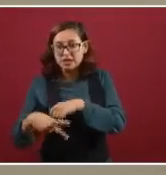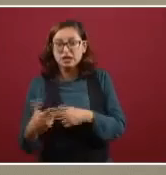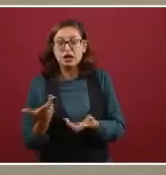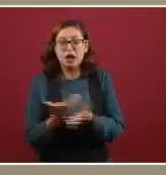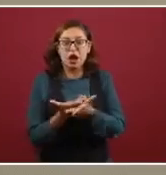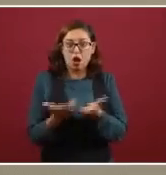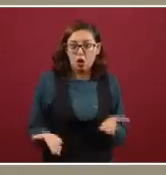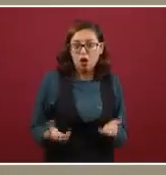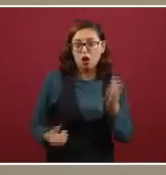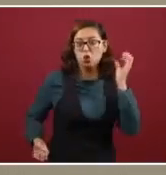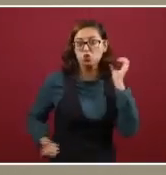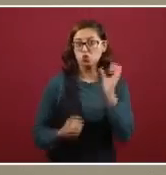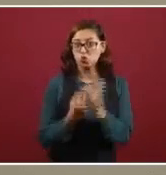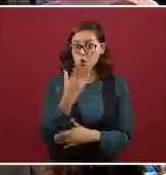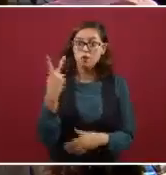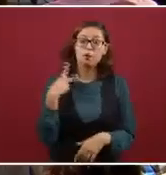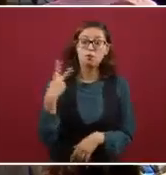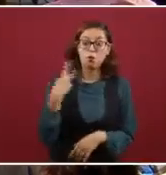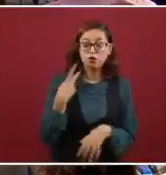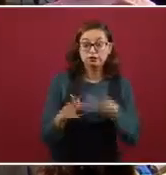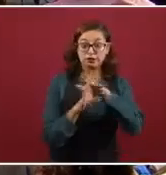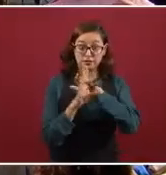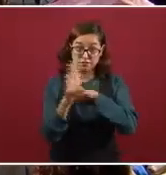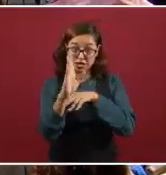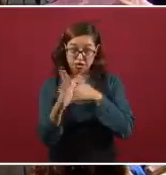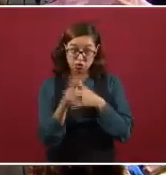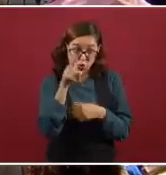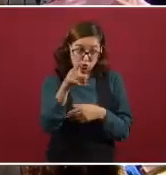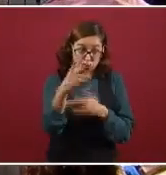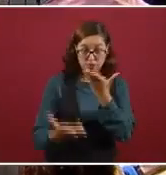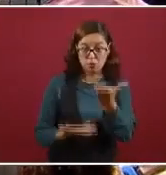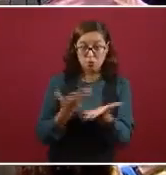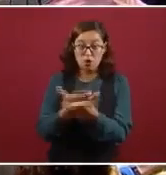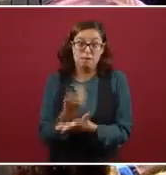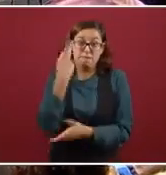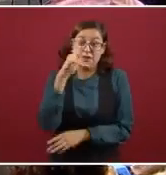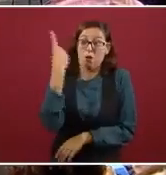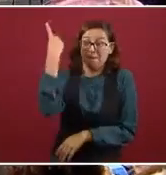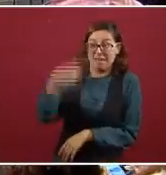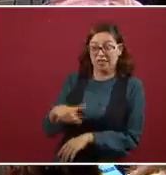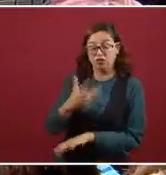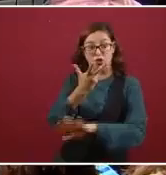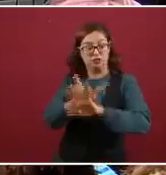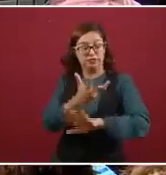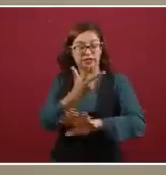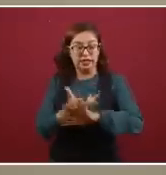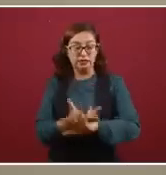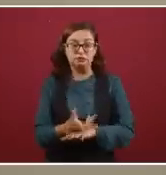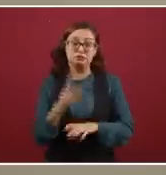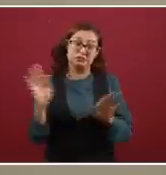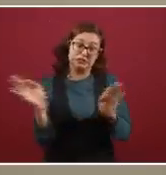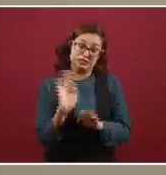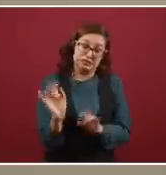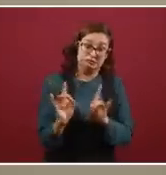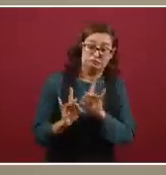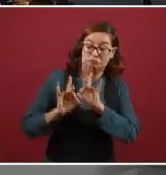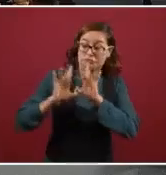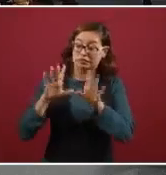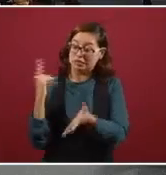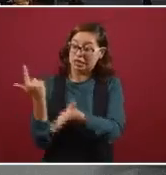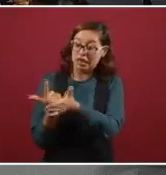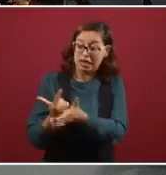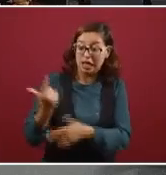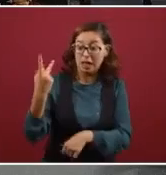Unidos, puedan generar, causar los mismos atropellos que dice querer evitar? No,